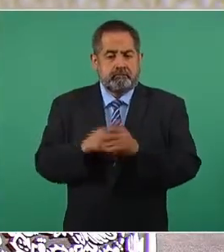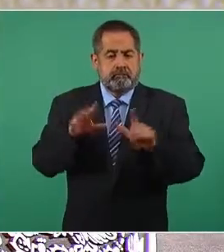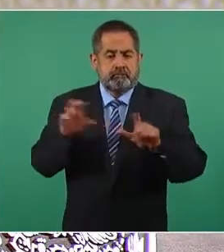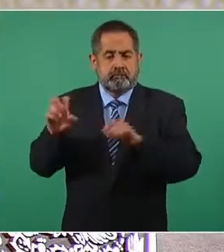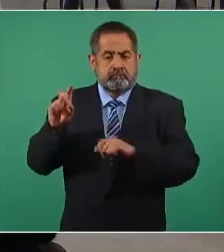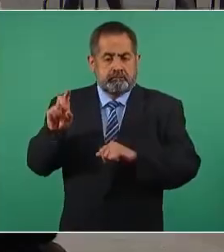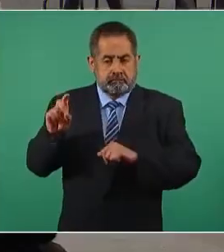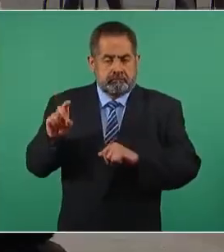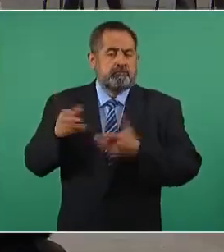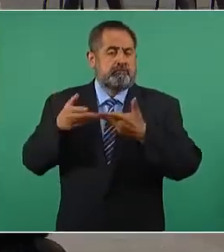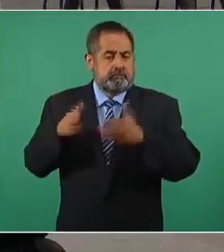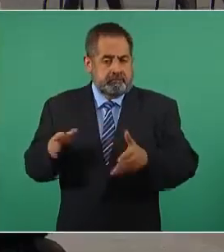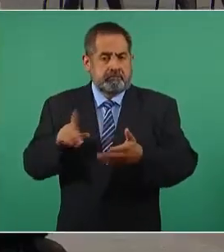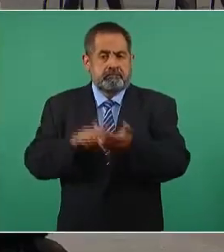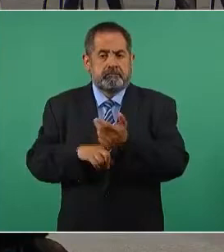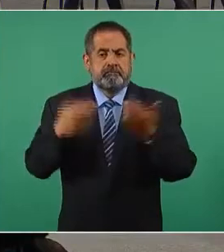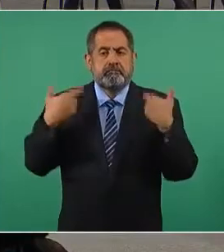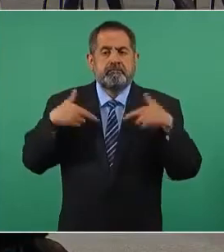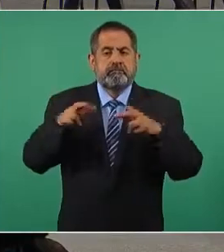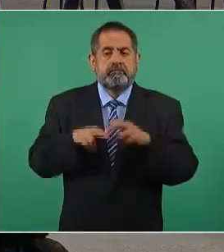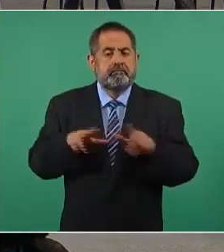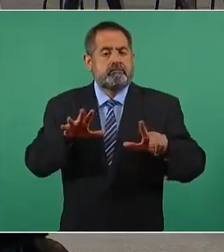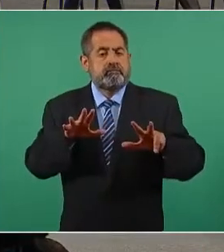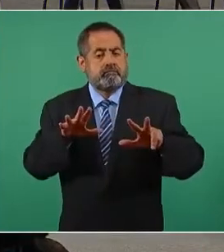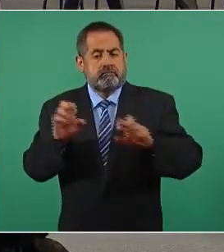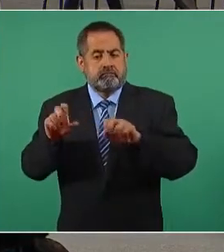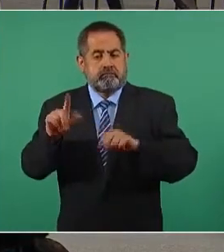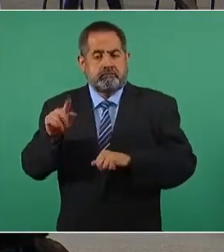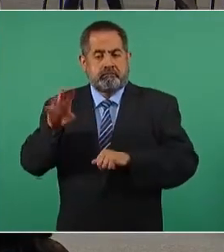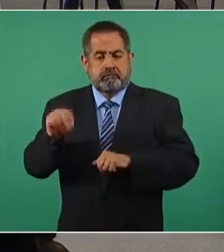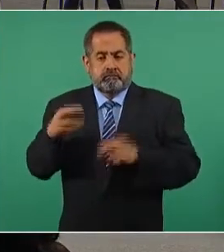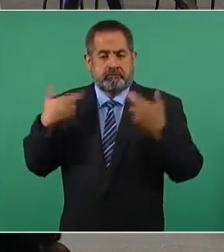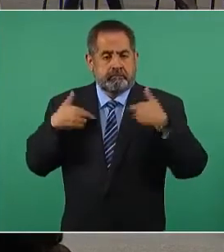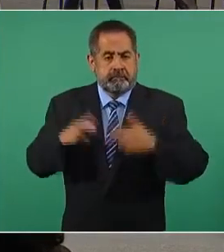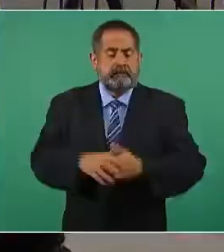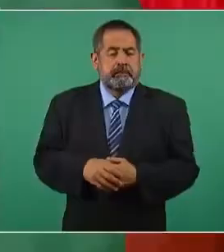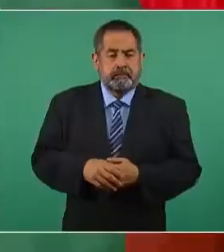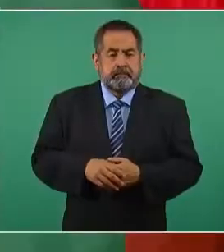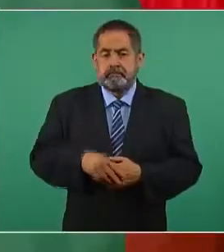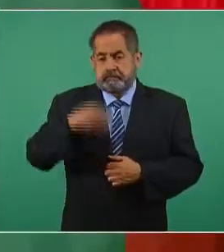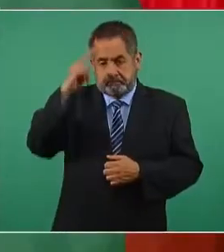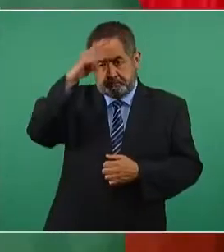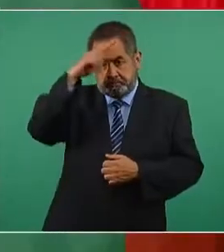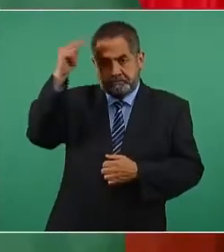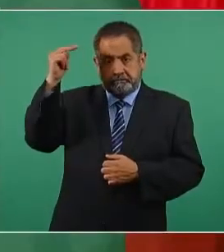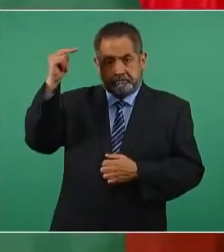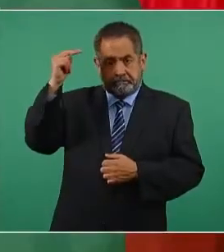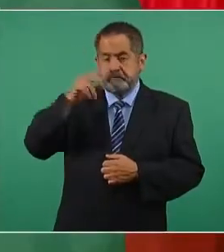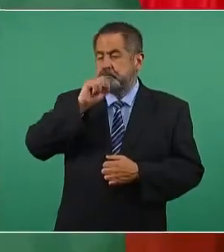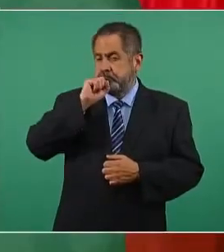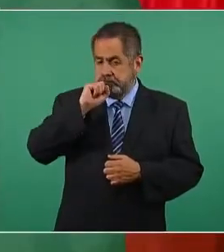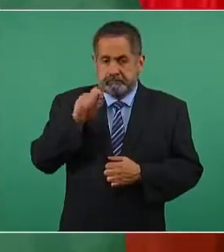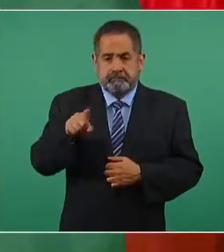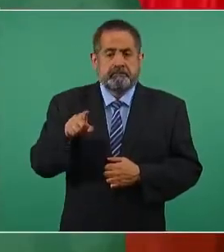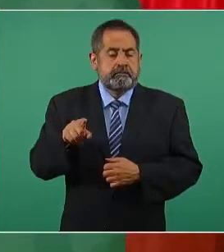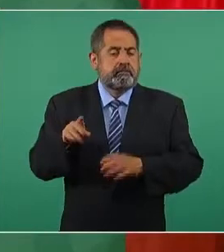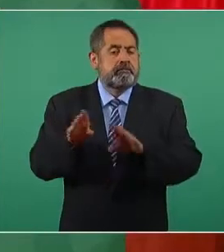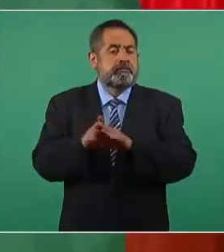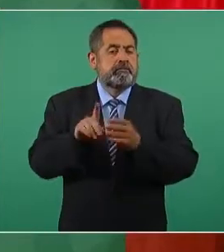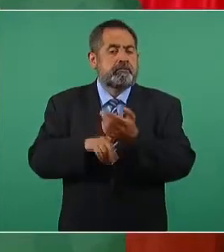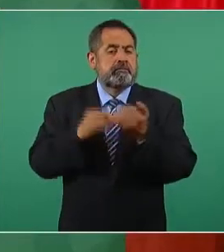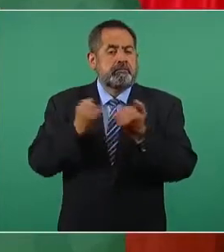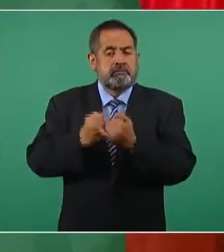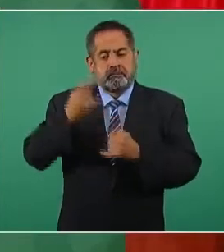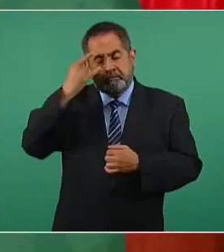21.730 y de docentes 879. Nayarit, que también al igual precisamente que